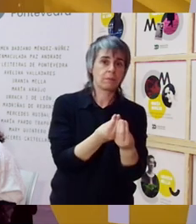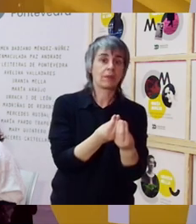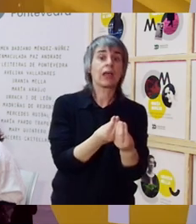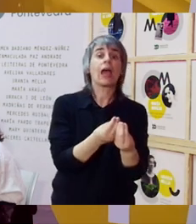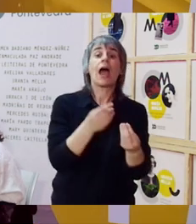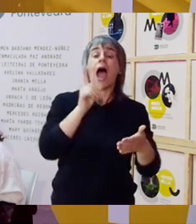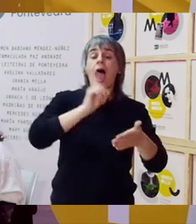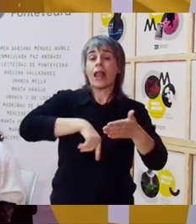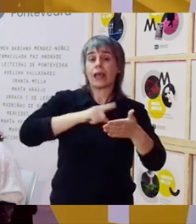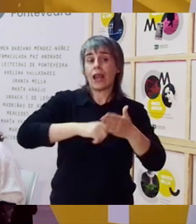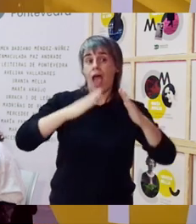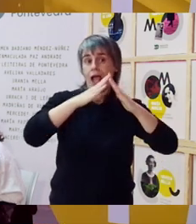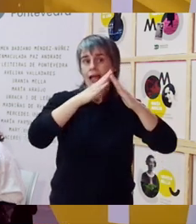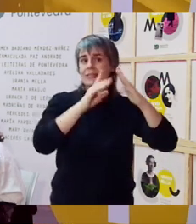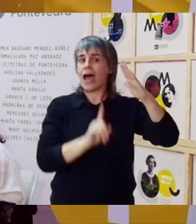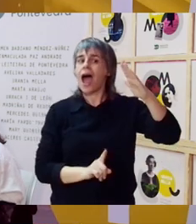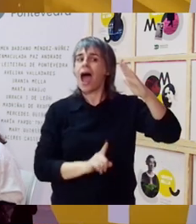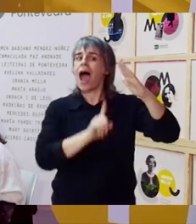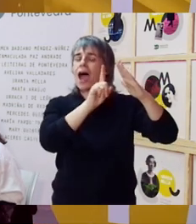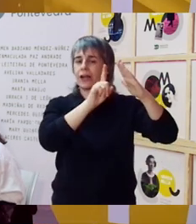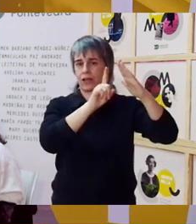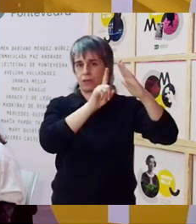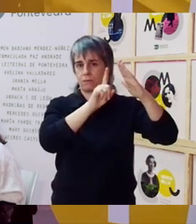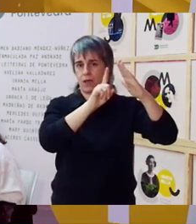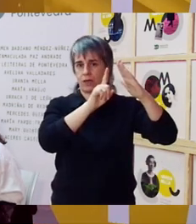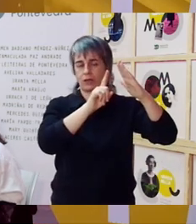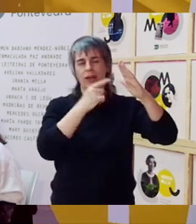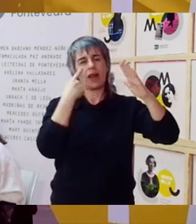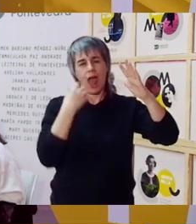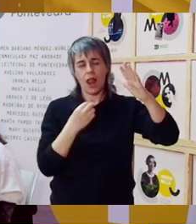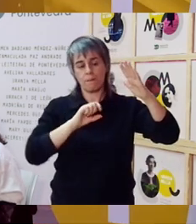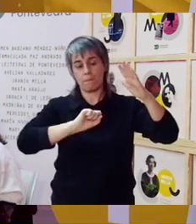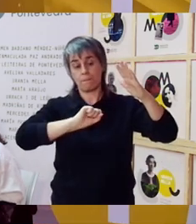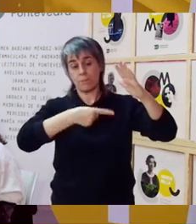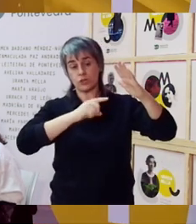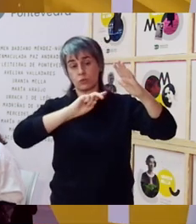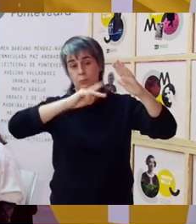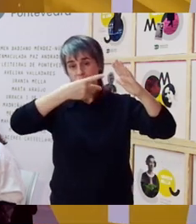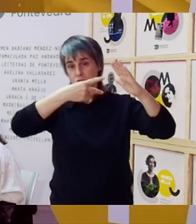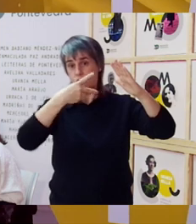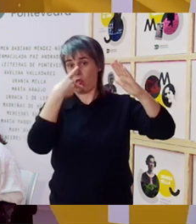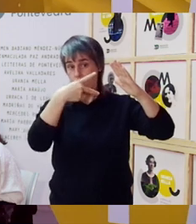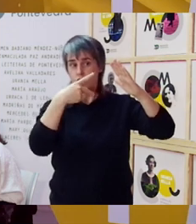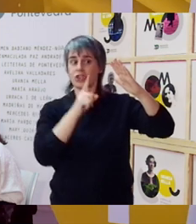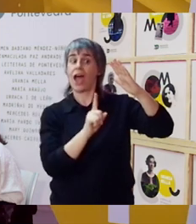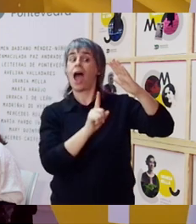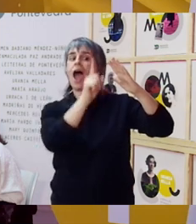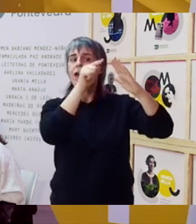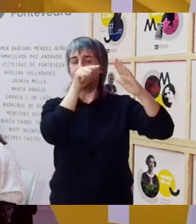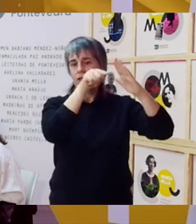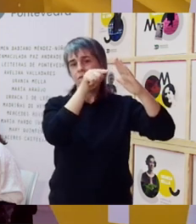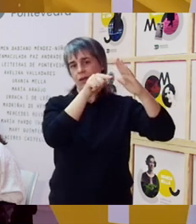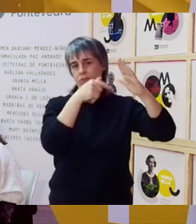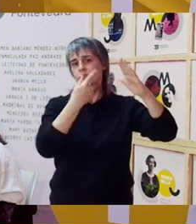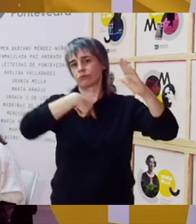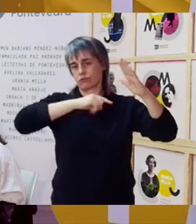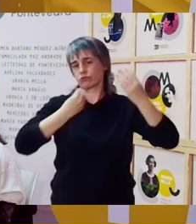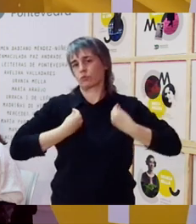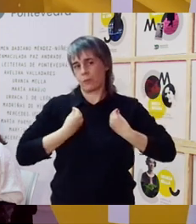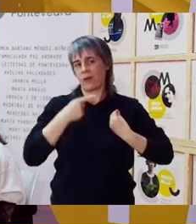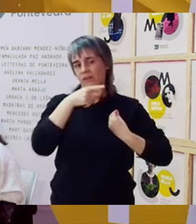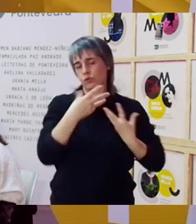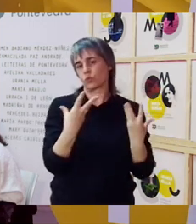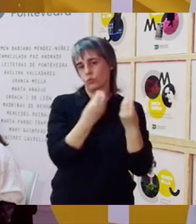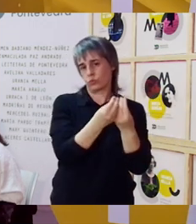dunha casa de 2 plantas que estaba comunicada por dentro cunhas escaleiras e fomonos a vivir as dúas para o segundo. Eso, con